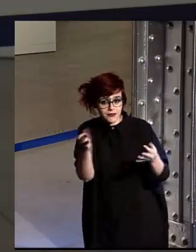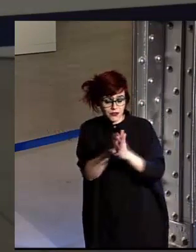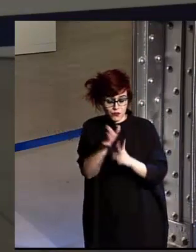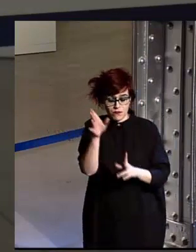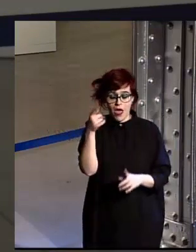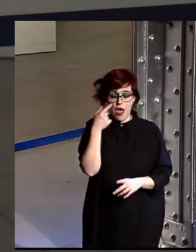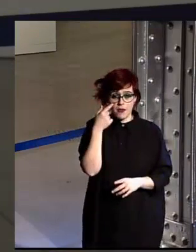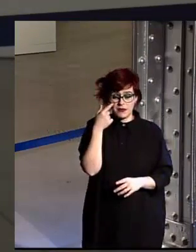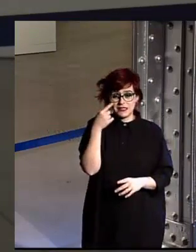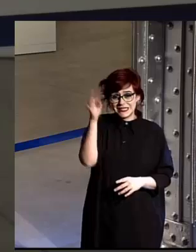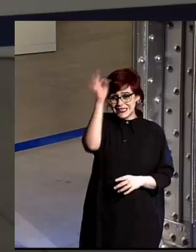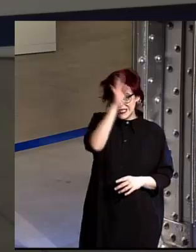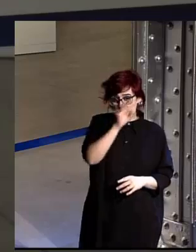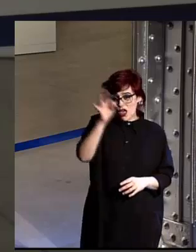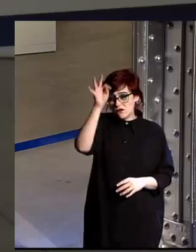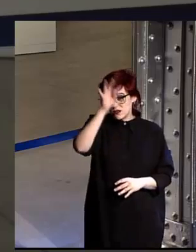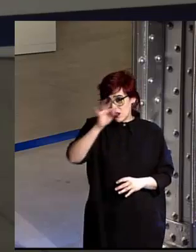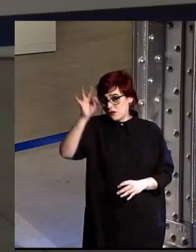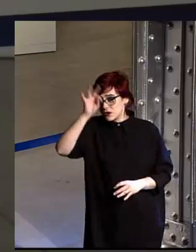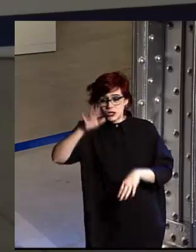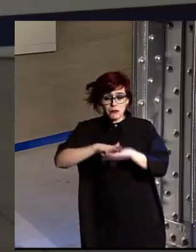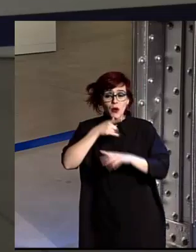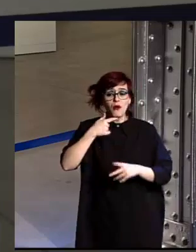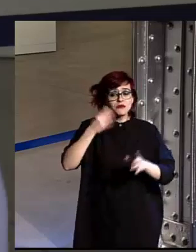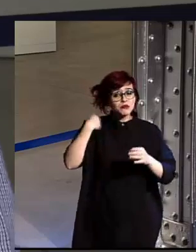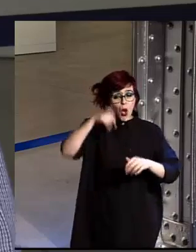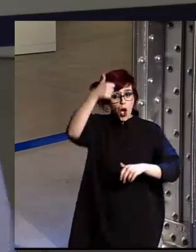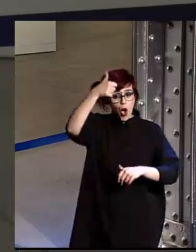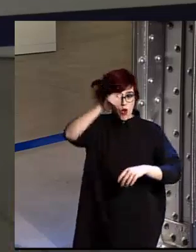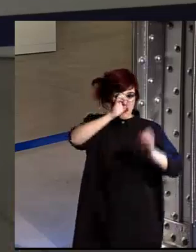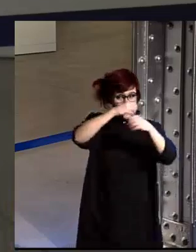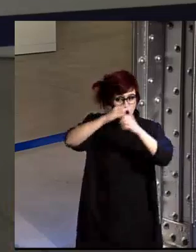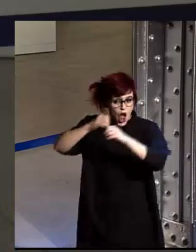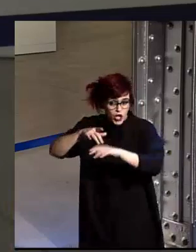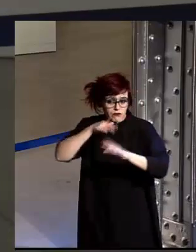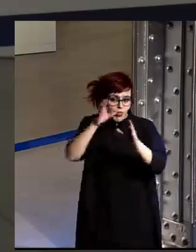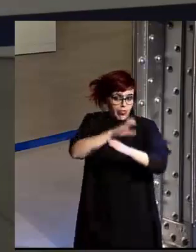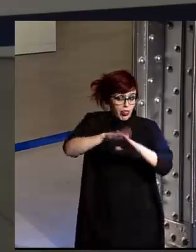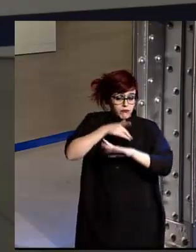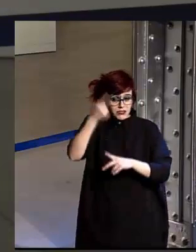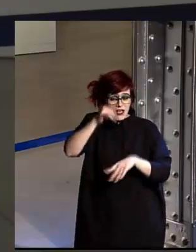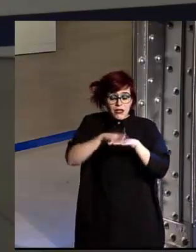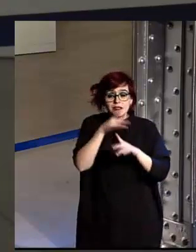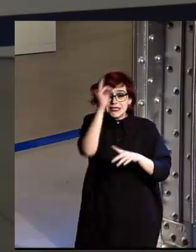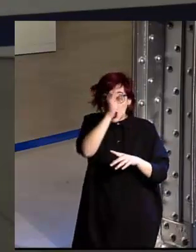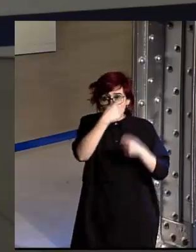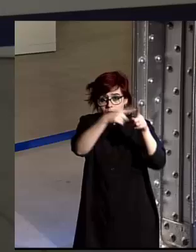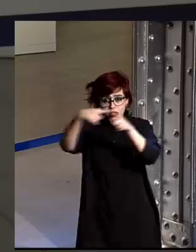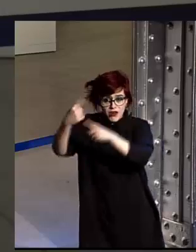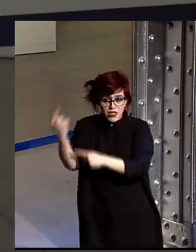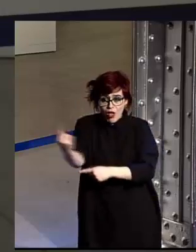Hay tantas teorías como virólogos sobre el origen de los virus. Eso es interesante, en ciencia la ciencia es así, pero a pesar de eso la ciencia funciona y avanza.